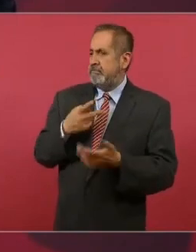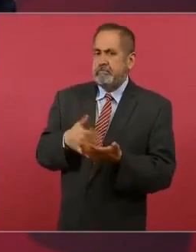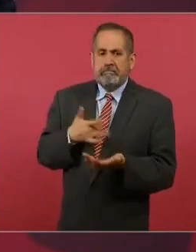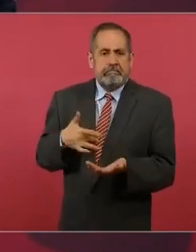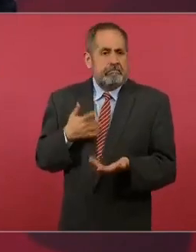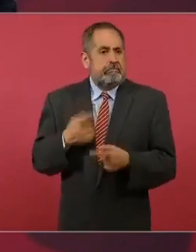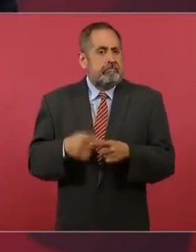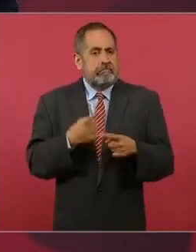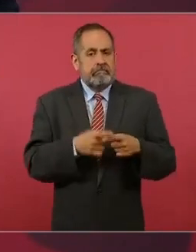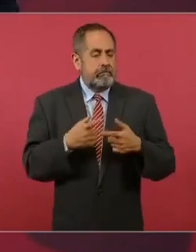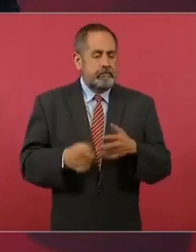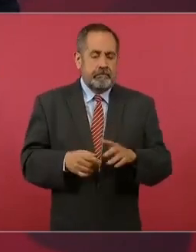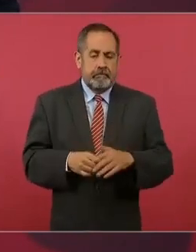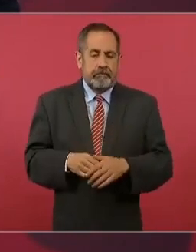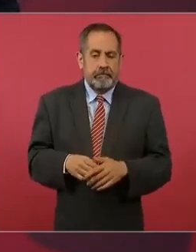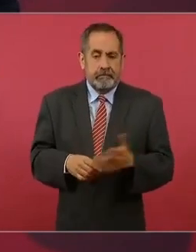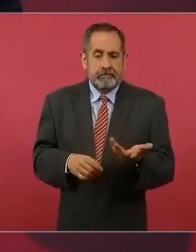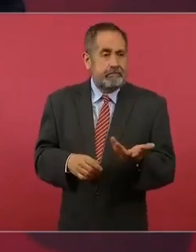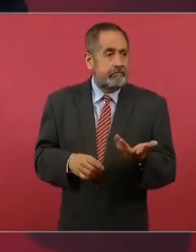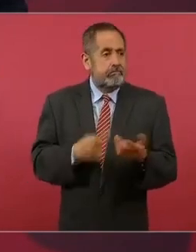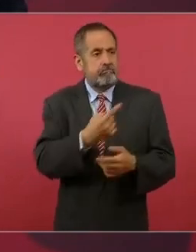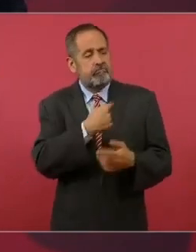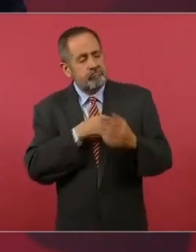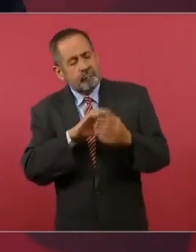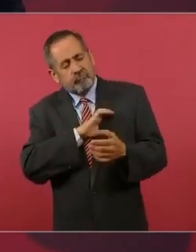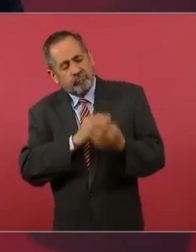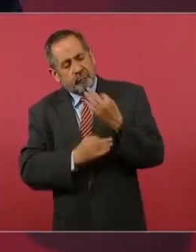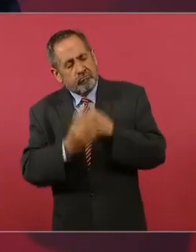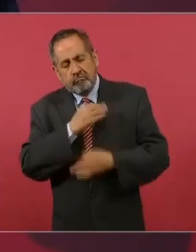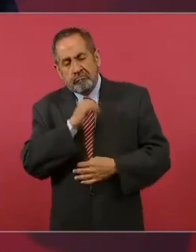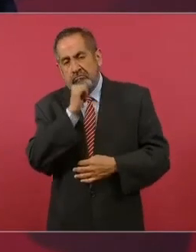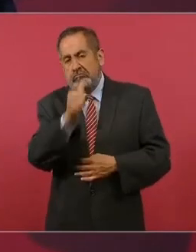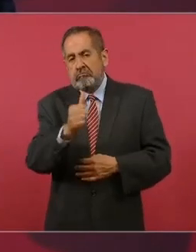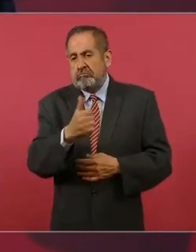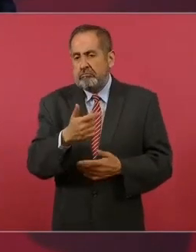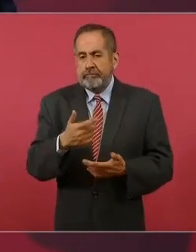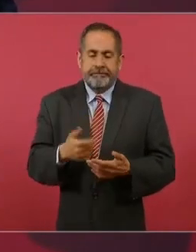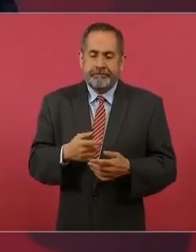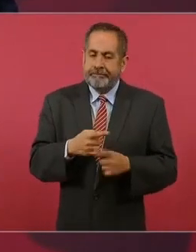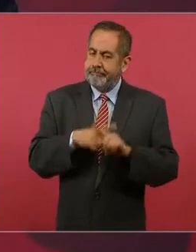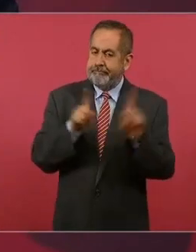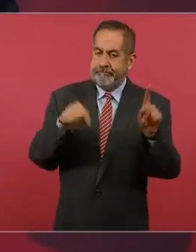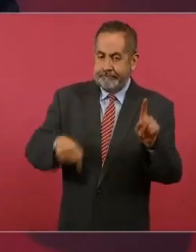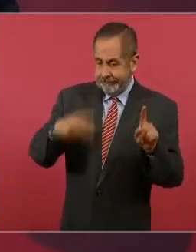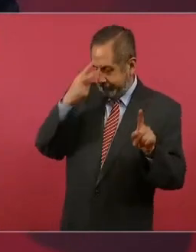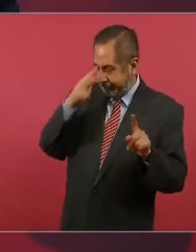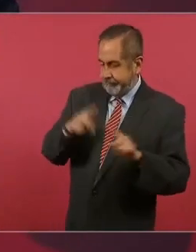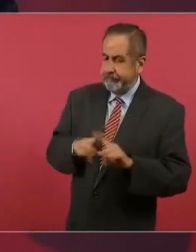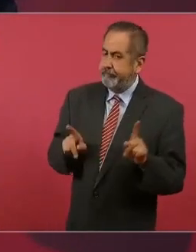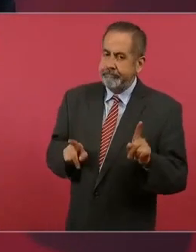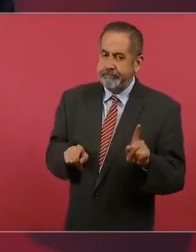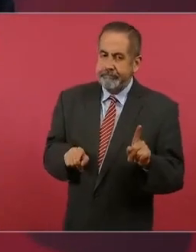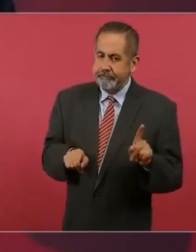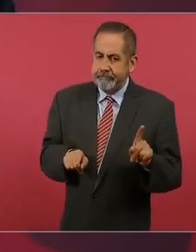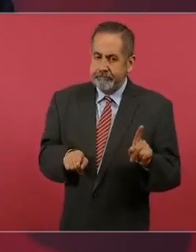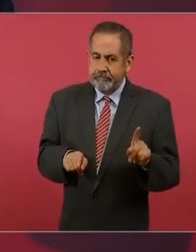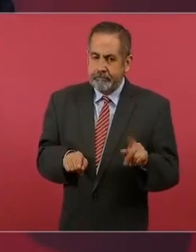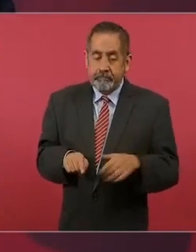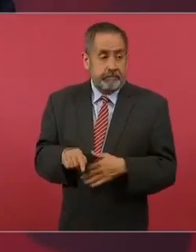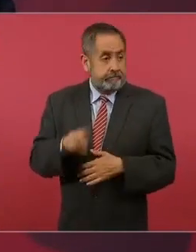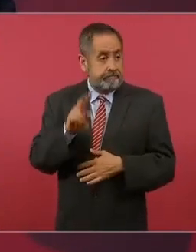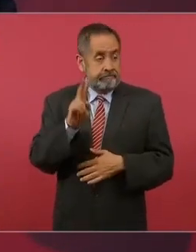no son apapachados lo suficiente y que